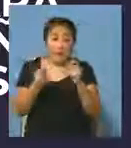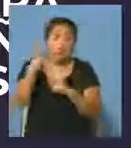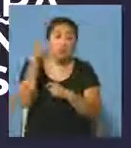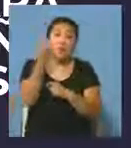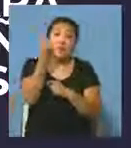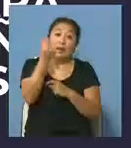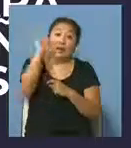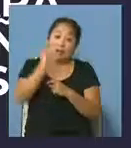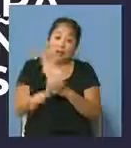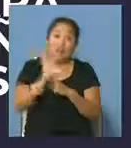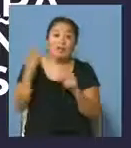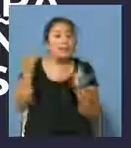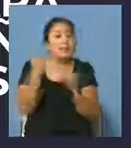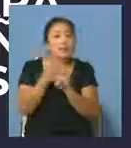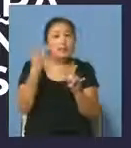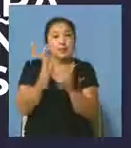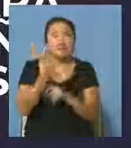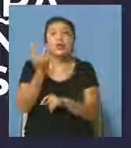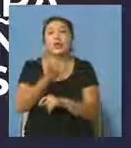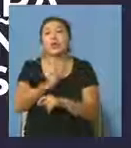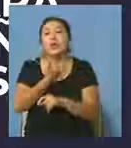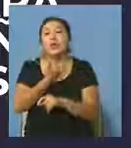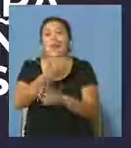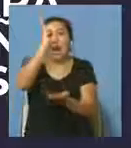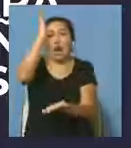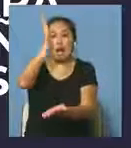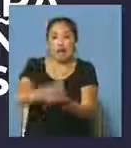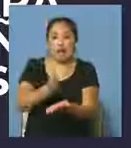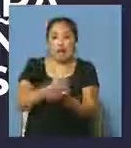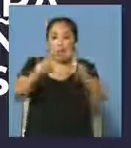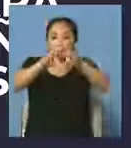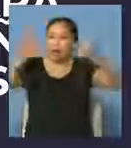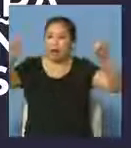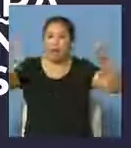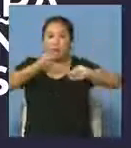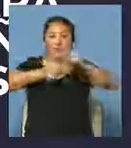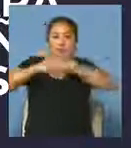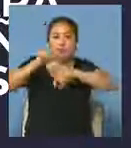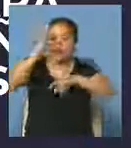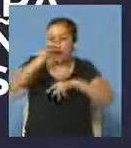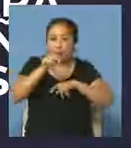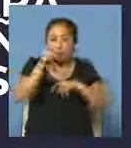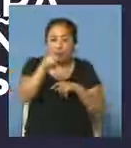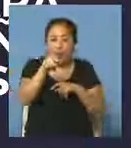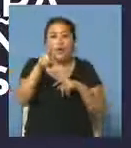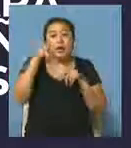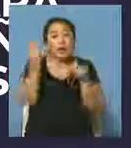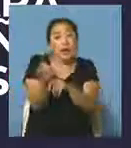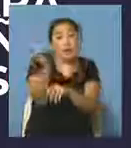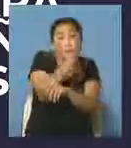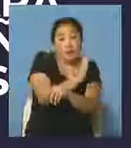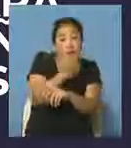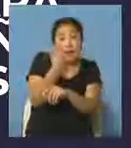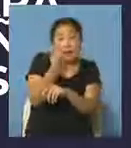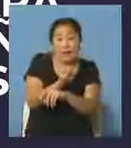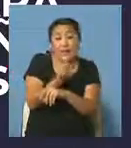menor precio deben estar en el sector medio de la góndola y en la primera